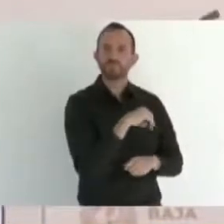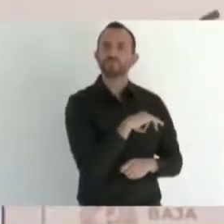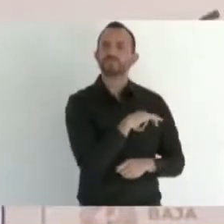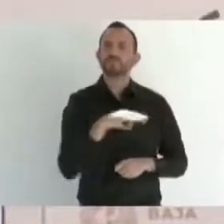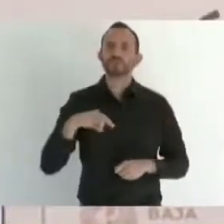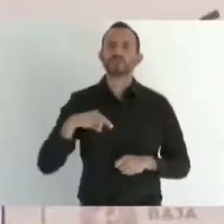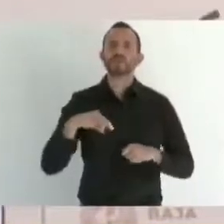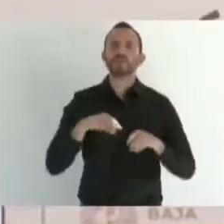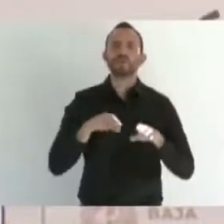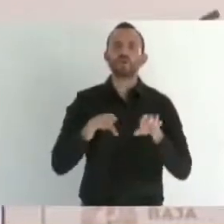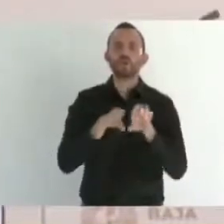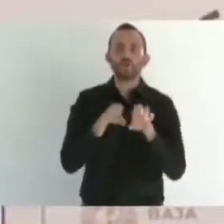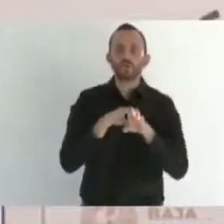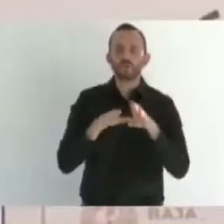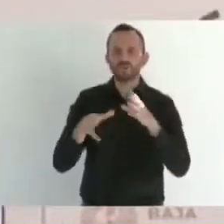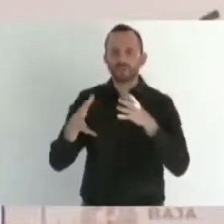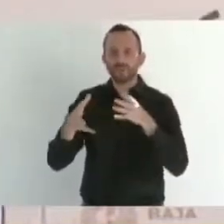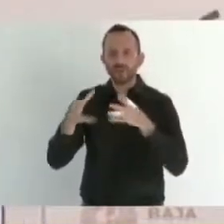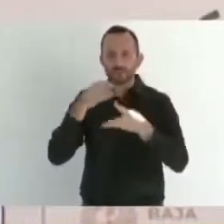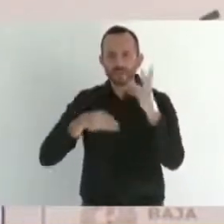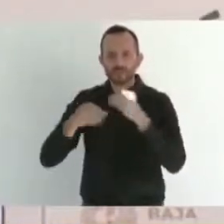en las lagunas